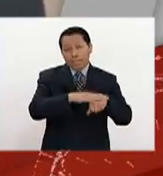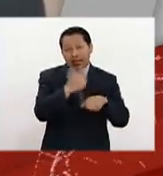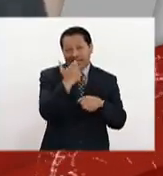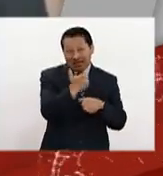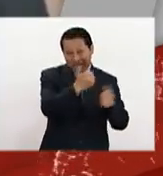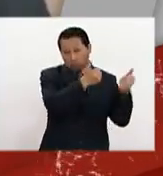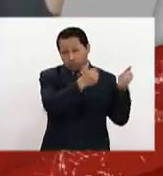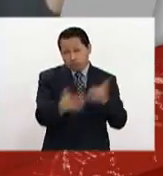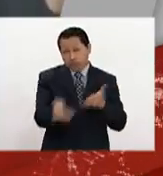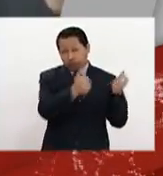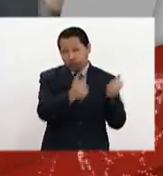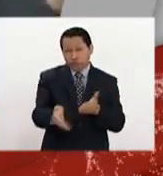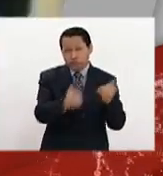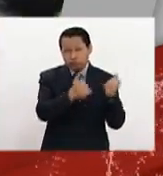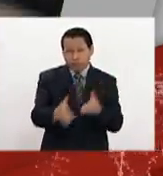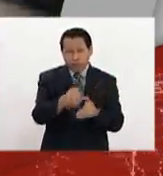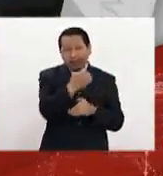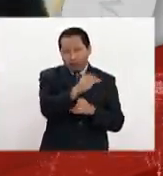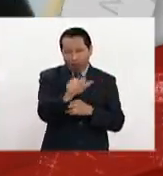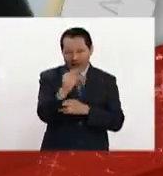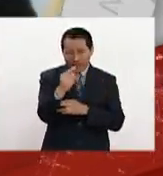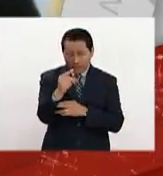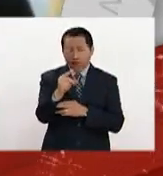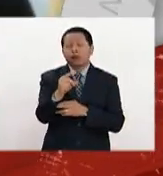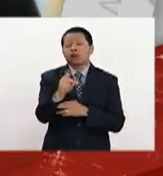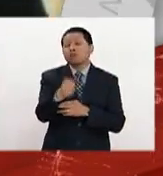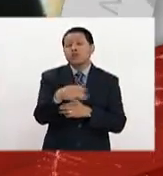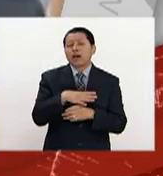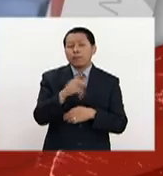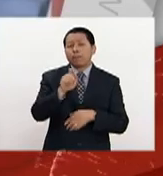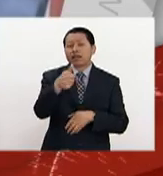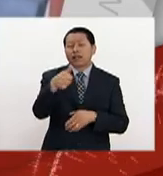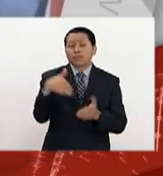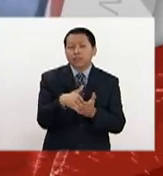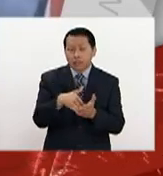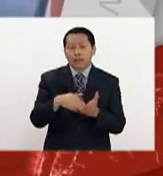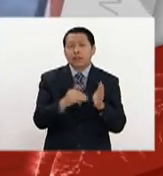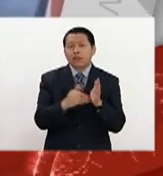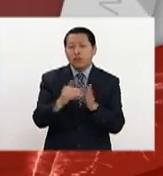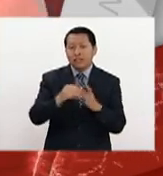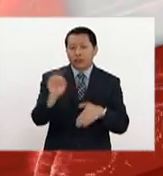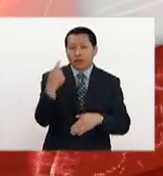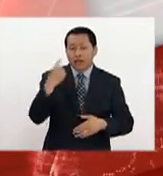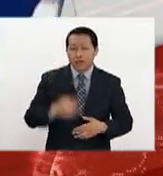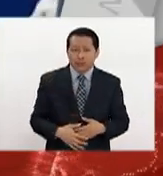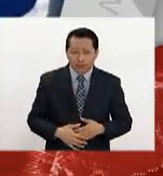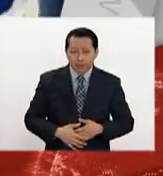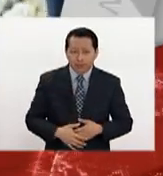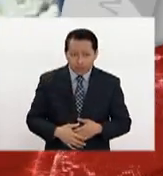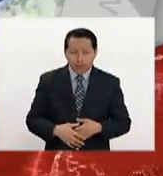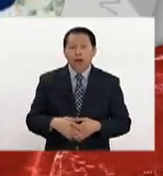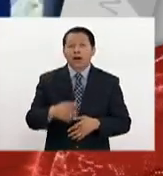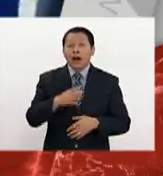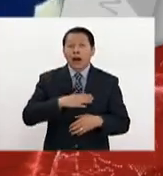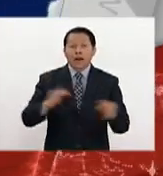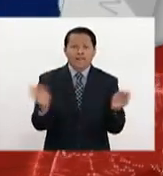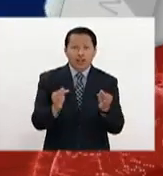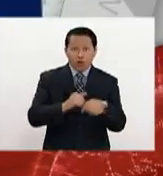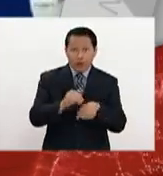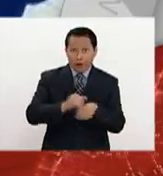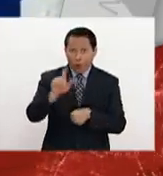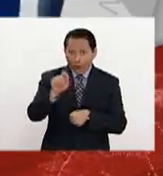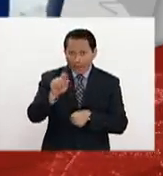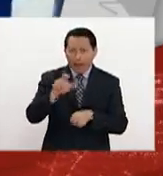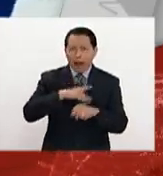del 2017. Se reportan ingresos históricos por más de 26,000 millones de dólares. El Frente Frío número 20